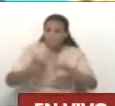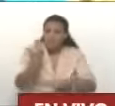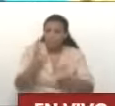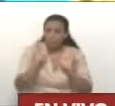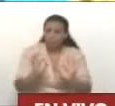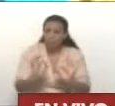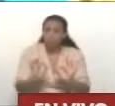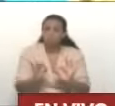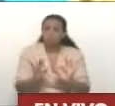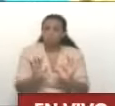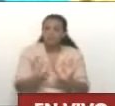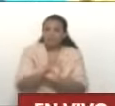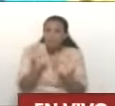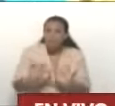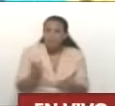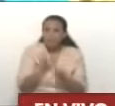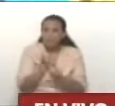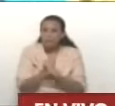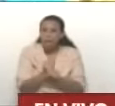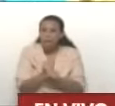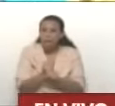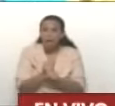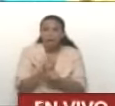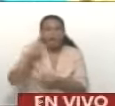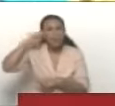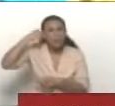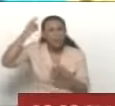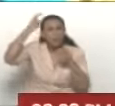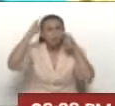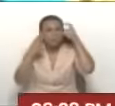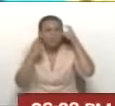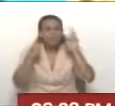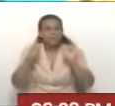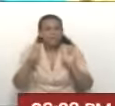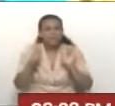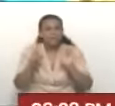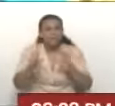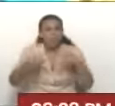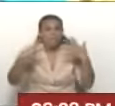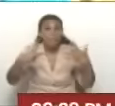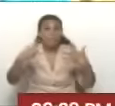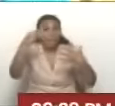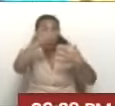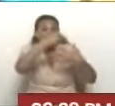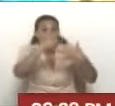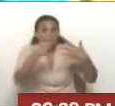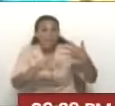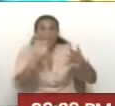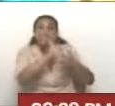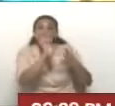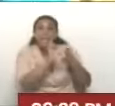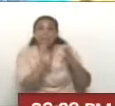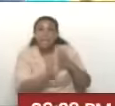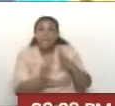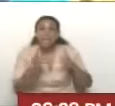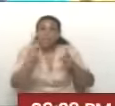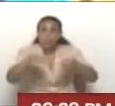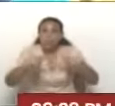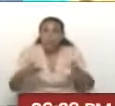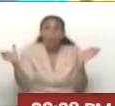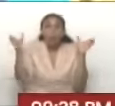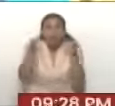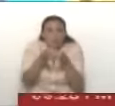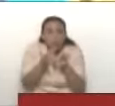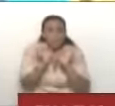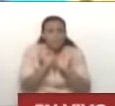metodología que tenemos. Nos dejó el comandante Chávez la metodología de los vértices, que son las líneas estratégicas para organizar